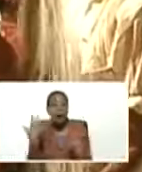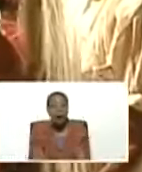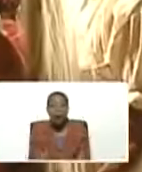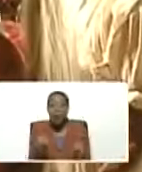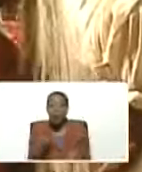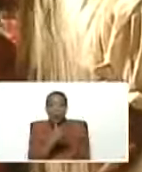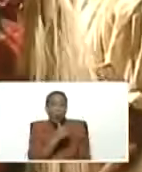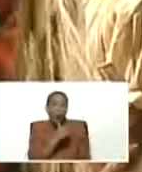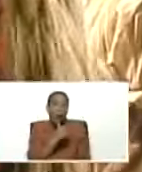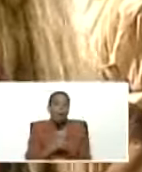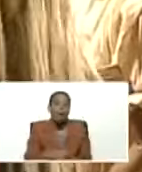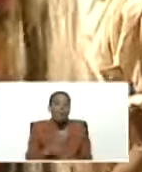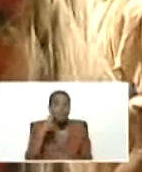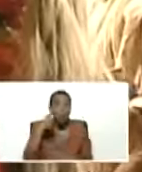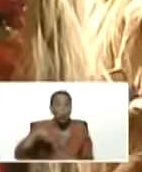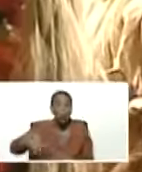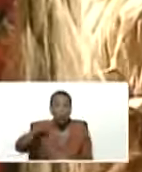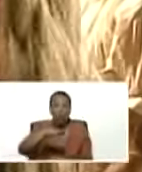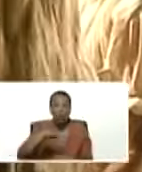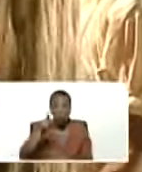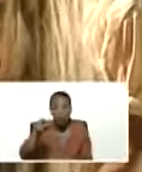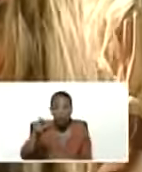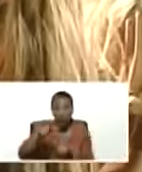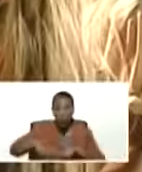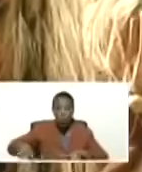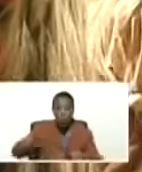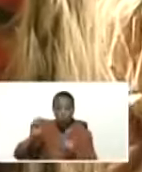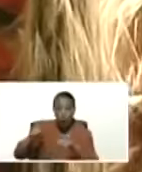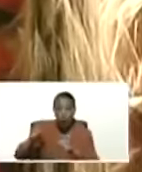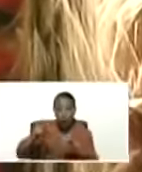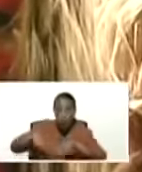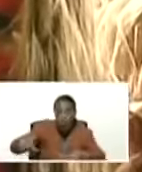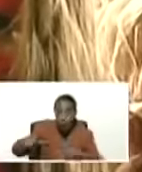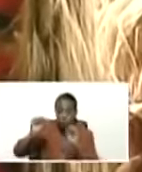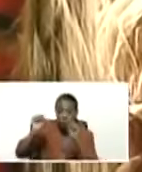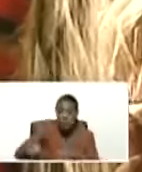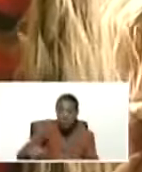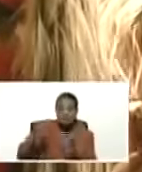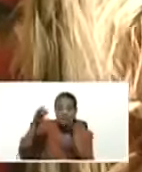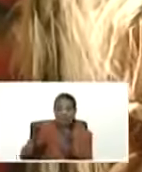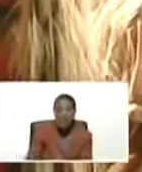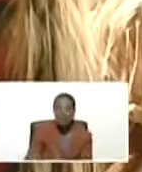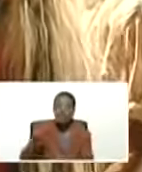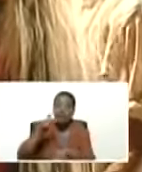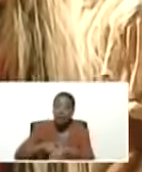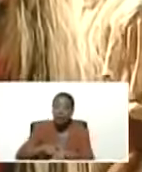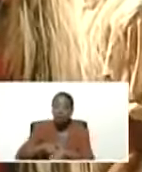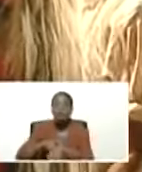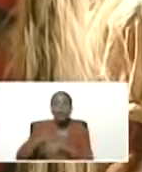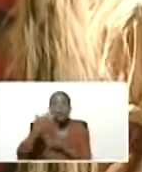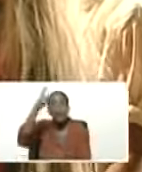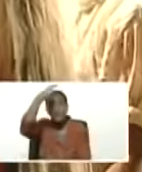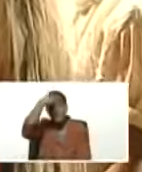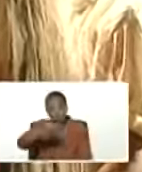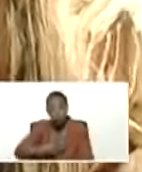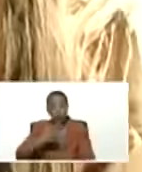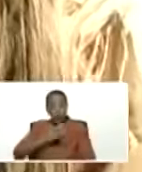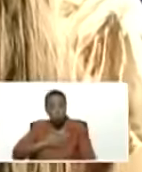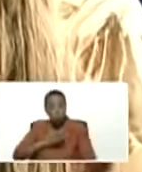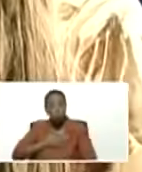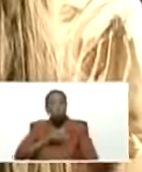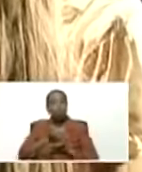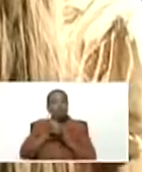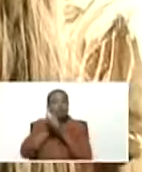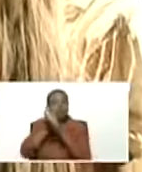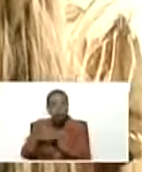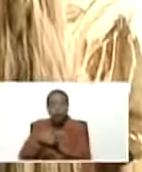no permite que uno lo toque. Ustedes están en el sitio exacto, a la hora exacta, con la persona exacta. Y